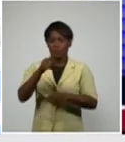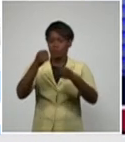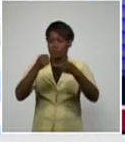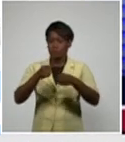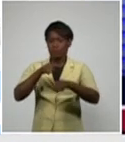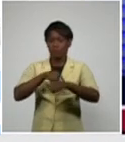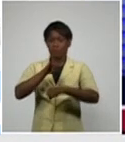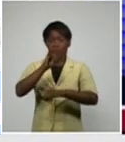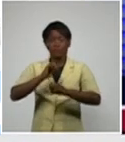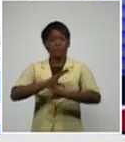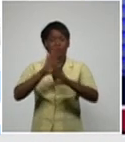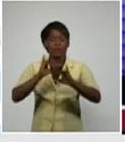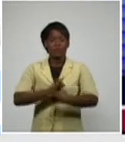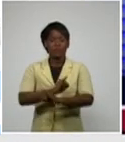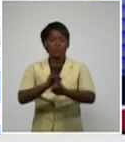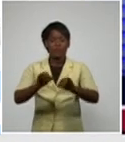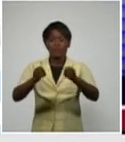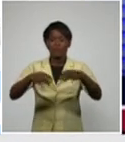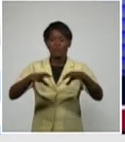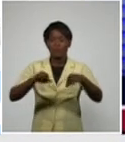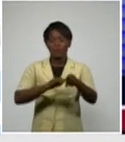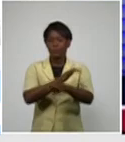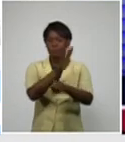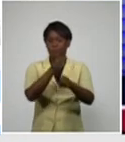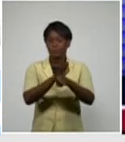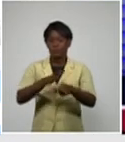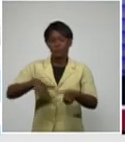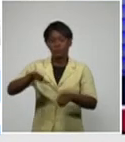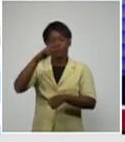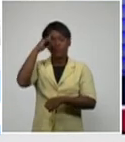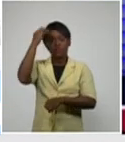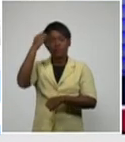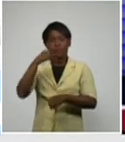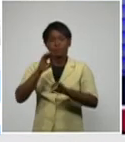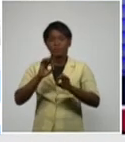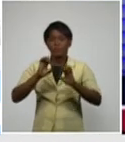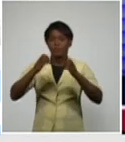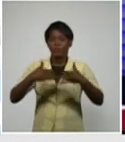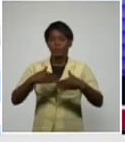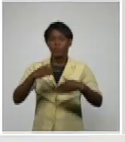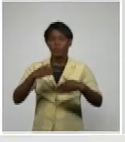punto estaremos aquí para seguir contándoles todo lo que hace Cuba por la salud de su pueblo. Muy buenos días.